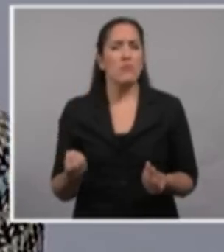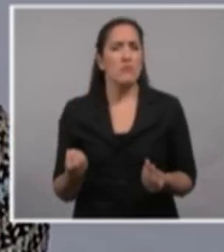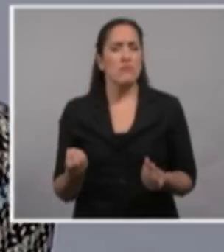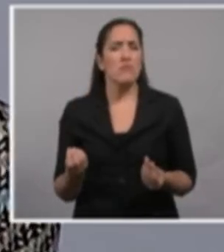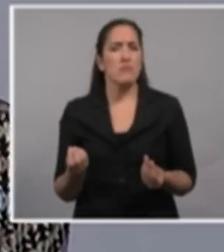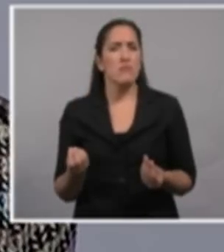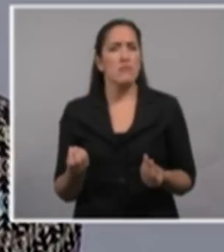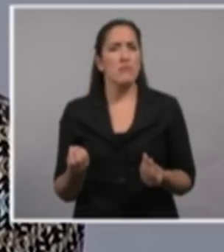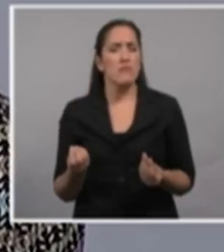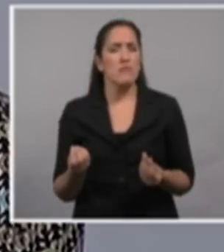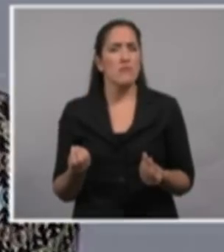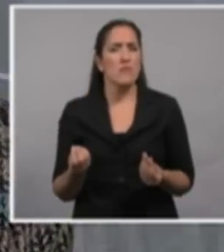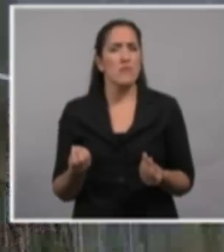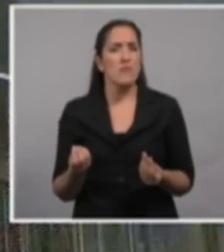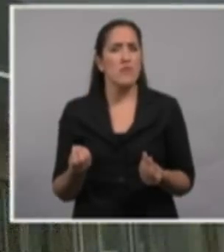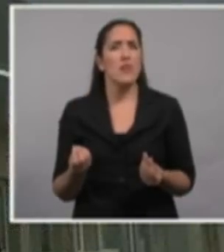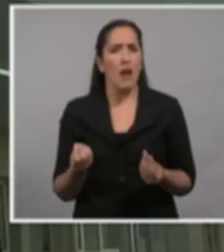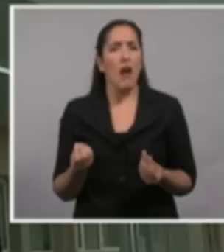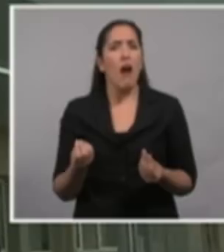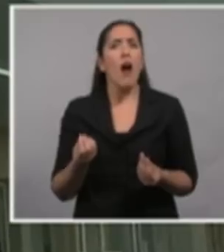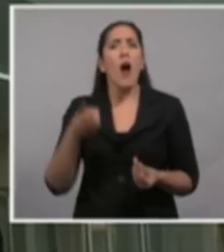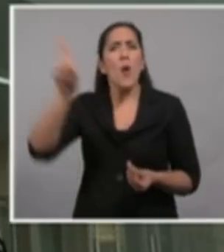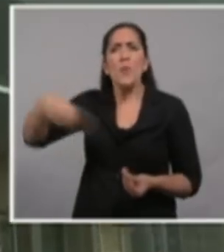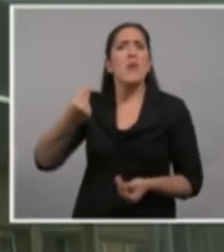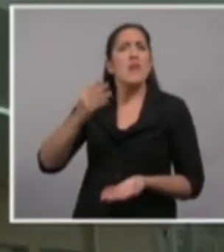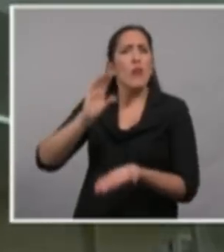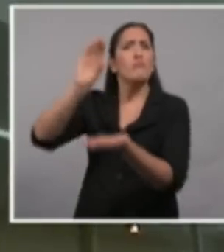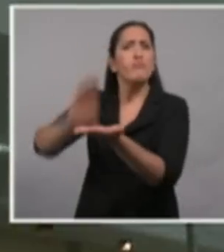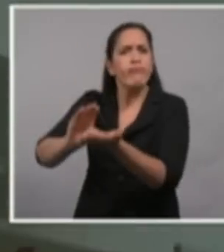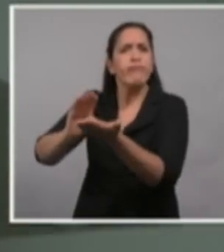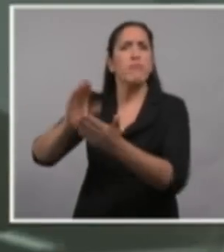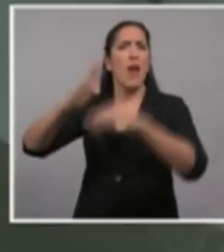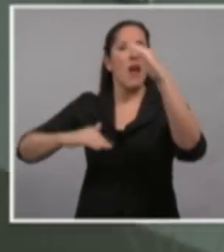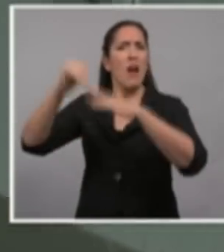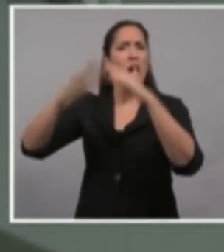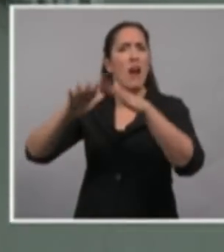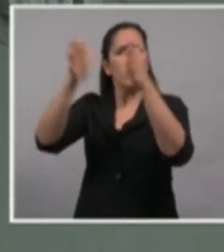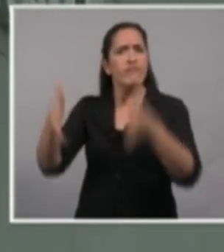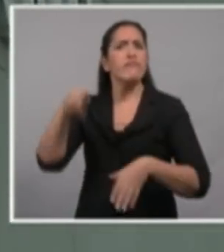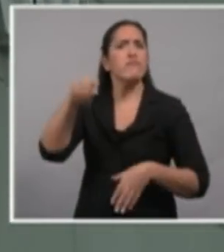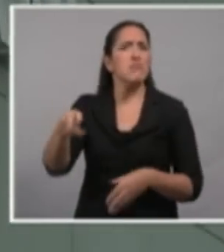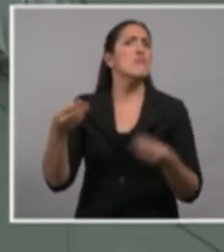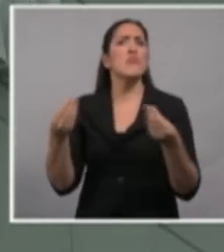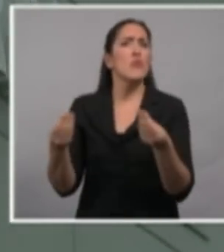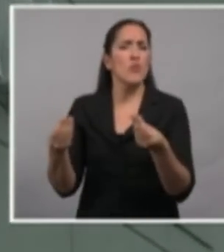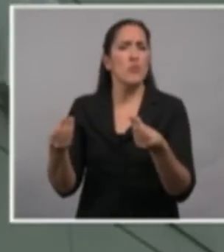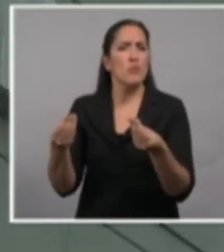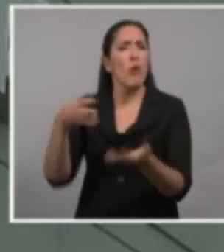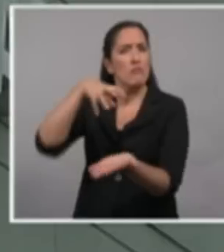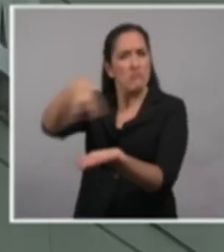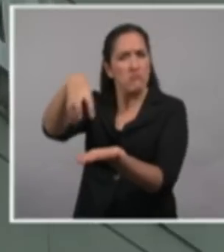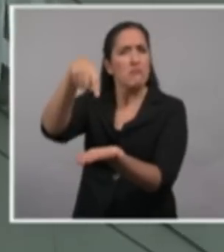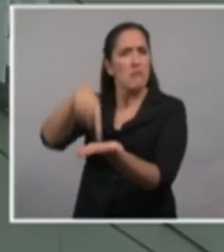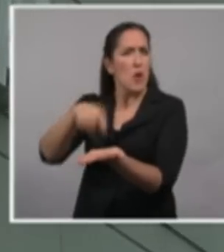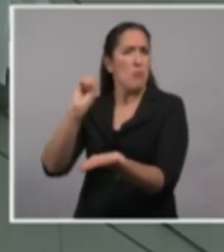es ver cómo se financió la construcción de esta unidad con